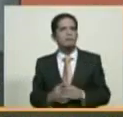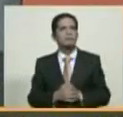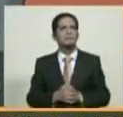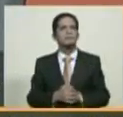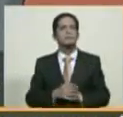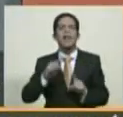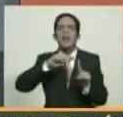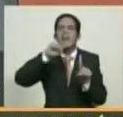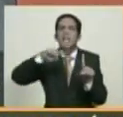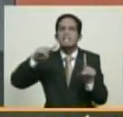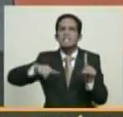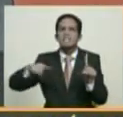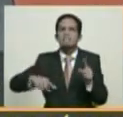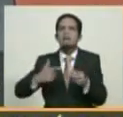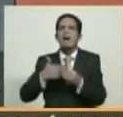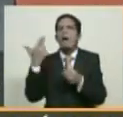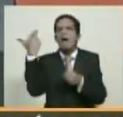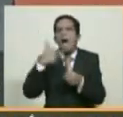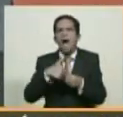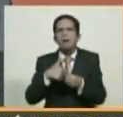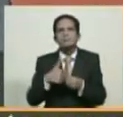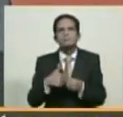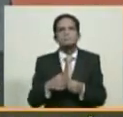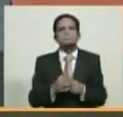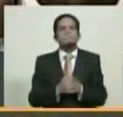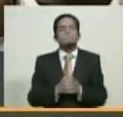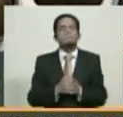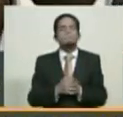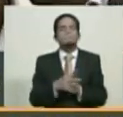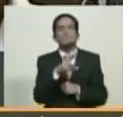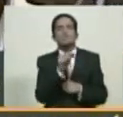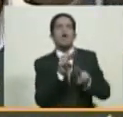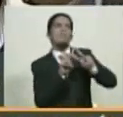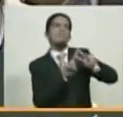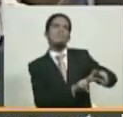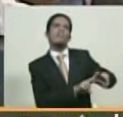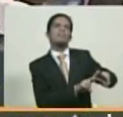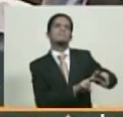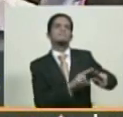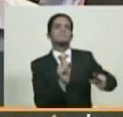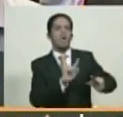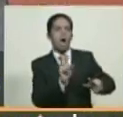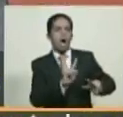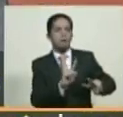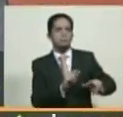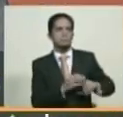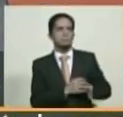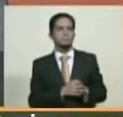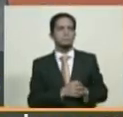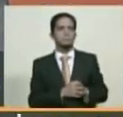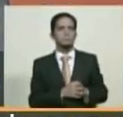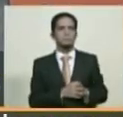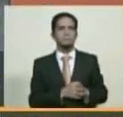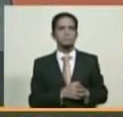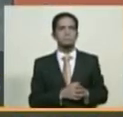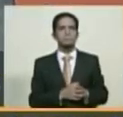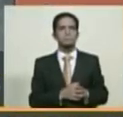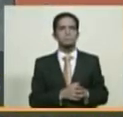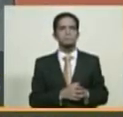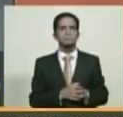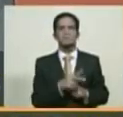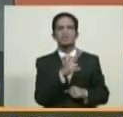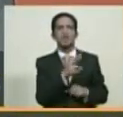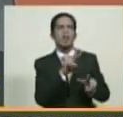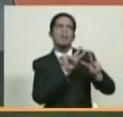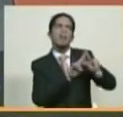Electricidad subsidiada, gas subsidiado, no nos metemos en ningún campamento. Gasolina subsidiada, no nos metemos en